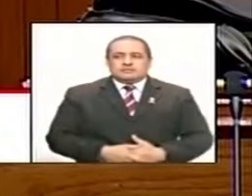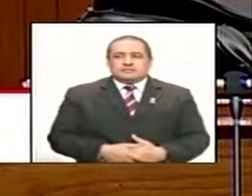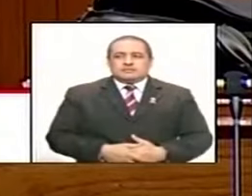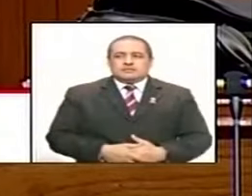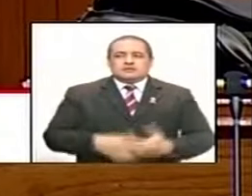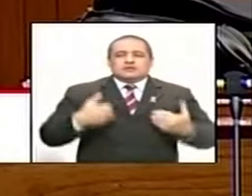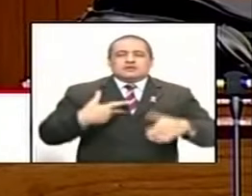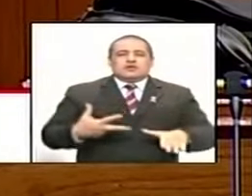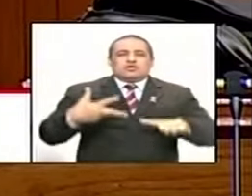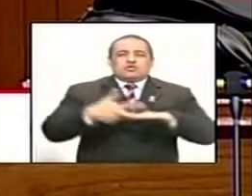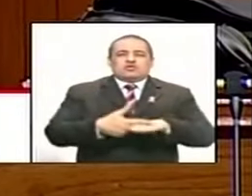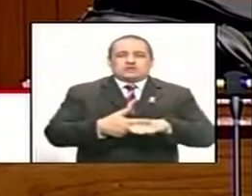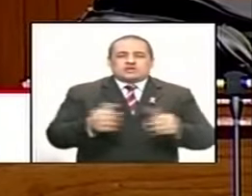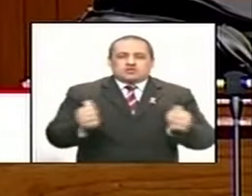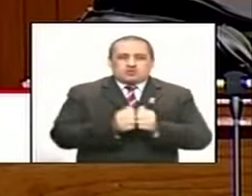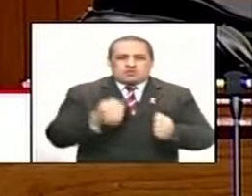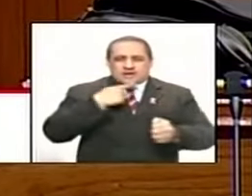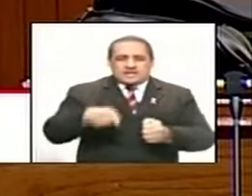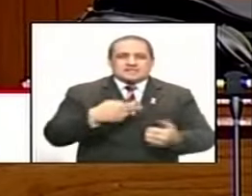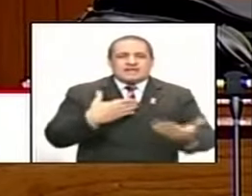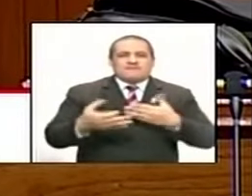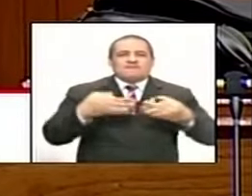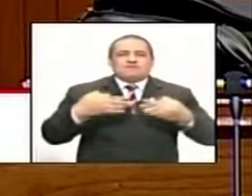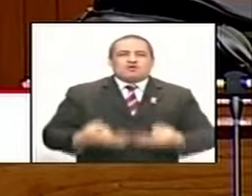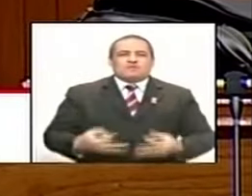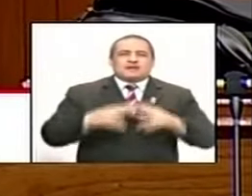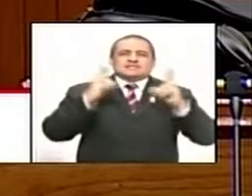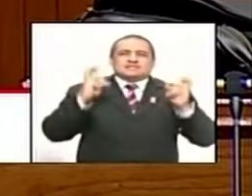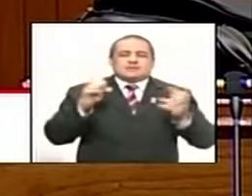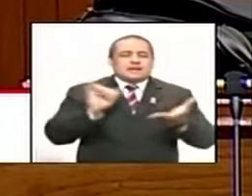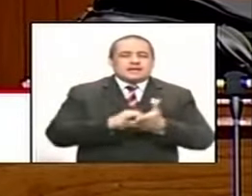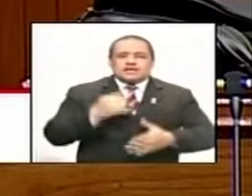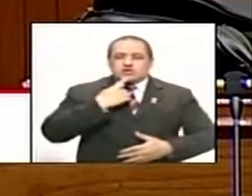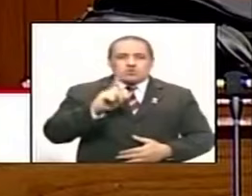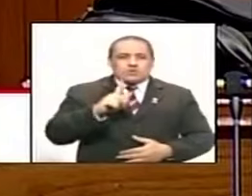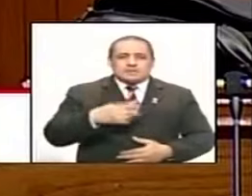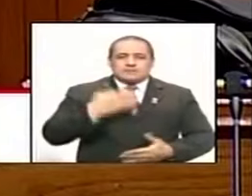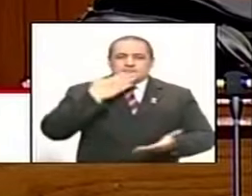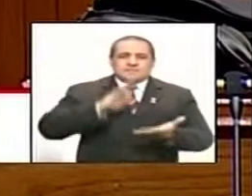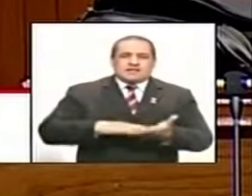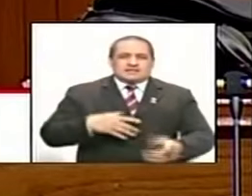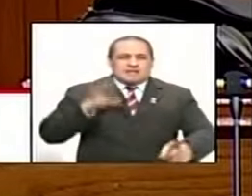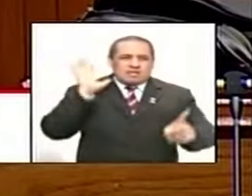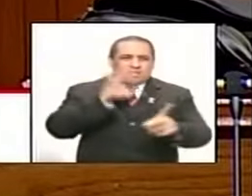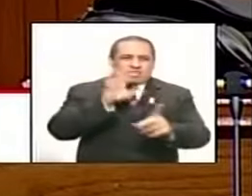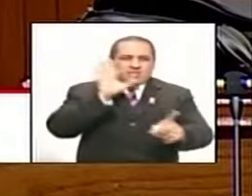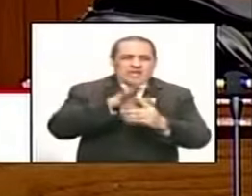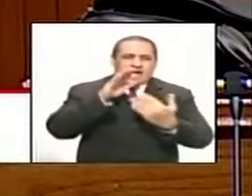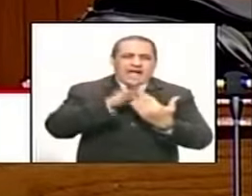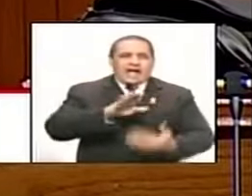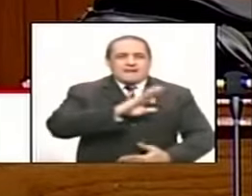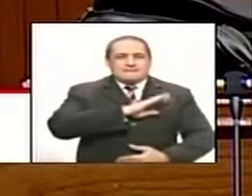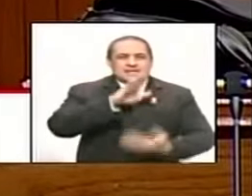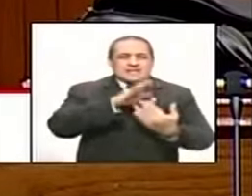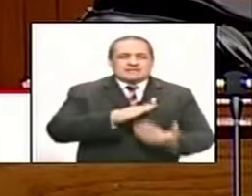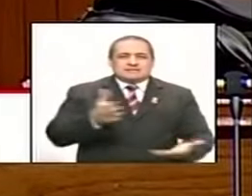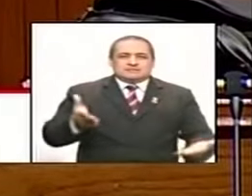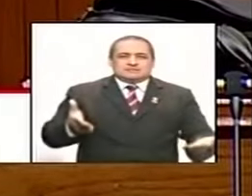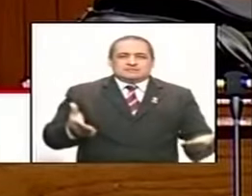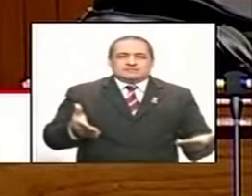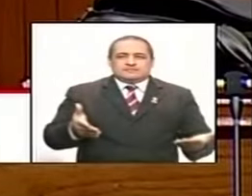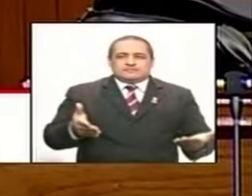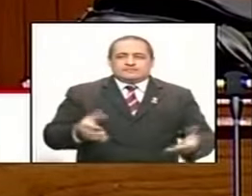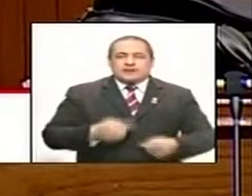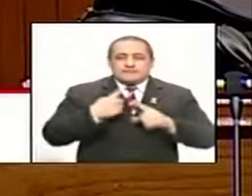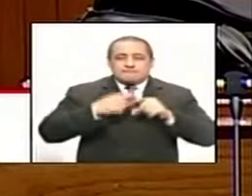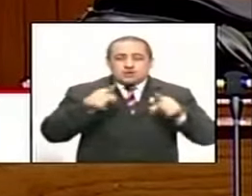lo impidan con estas formalidades, entre comillas, que no son más que amenazas, repito, y amedrentamientos.